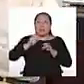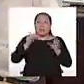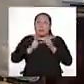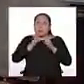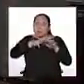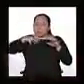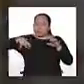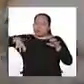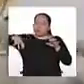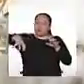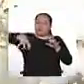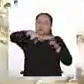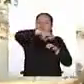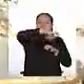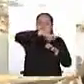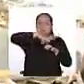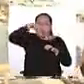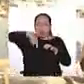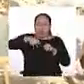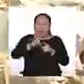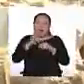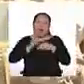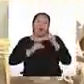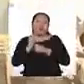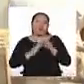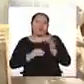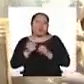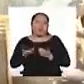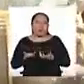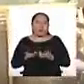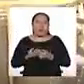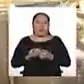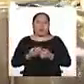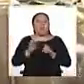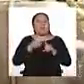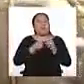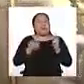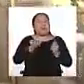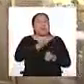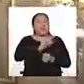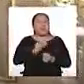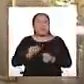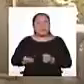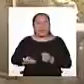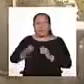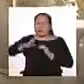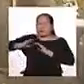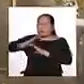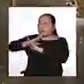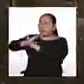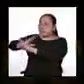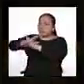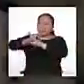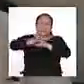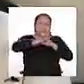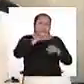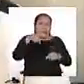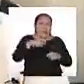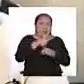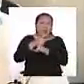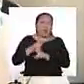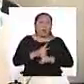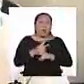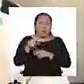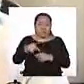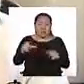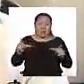actuales que sí requieren de lugares de vivienda. Pero cuando el Estado no interviene en el manejo del control patrimonial, pues